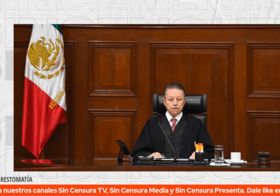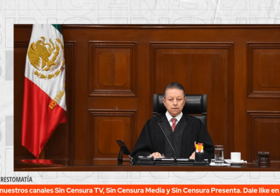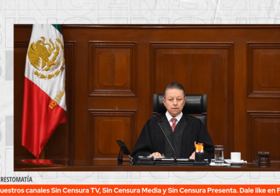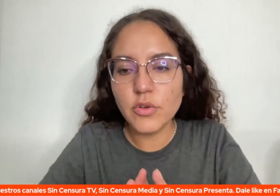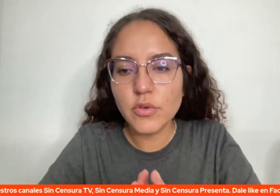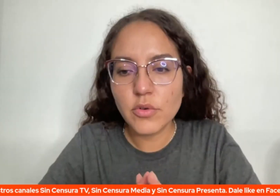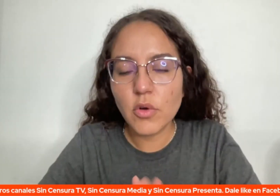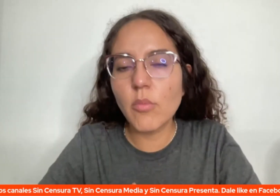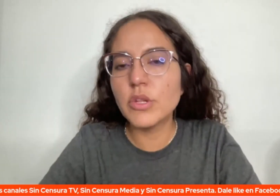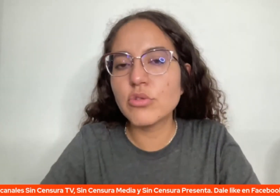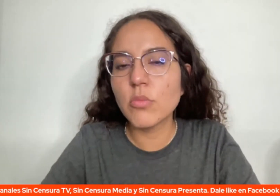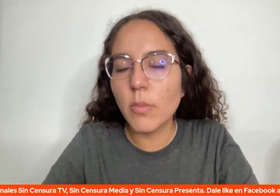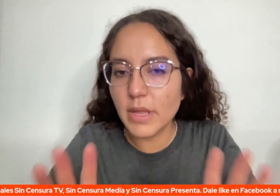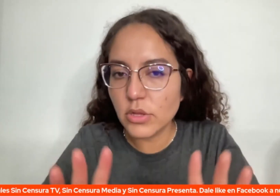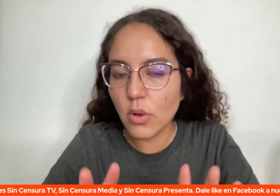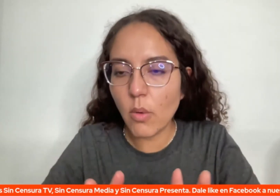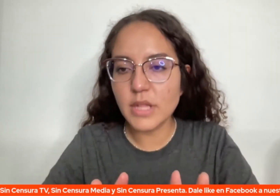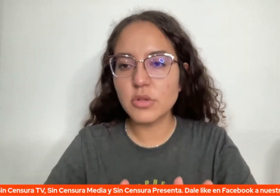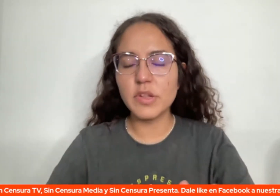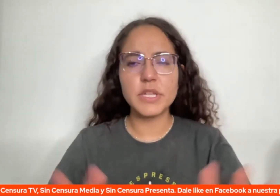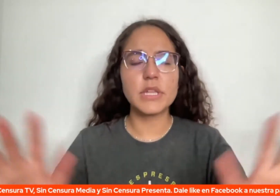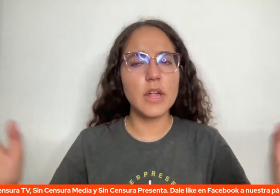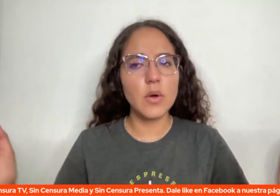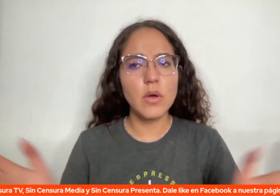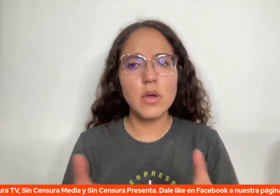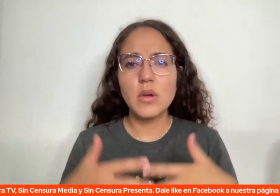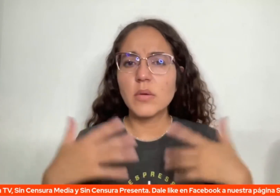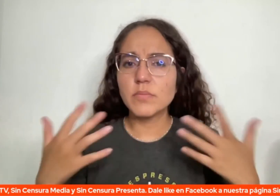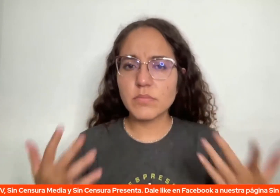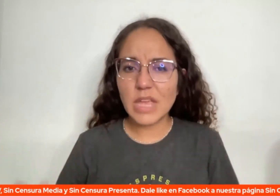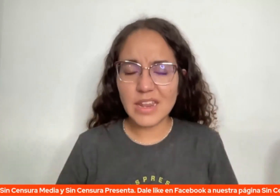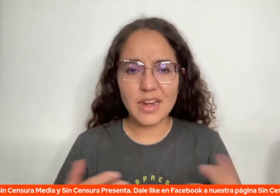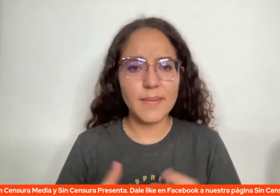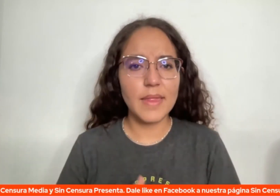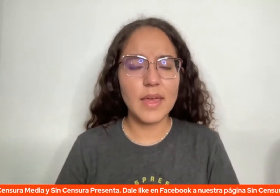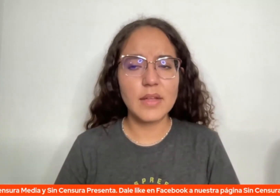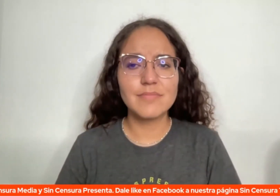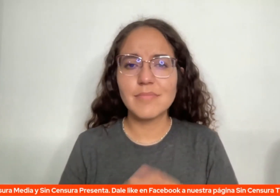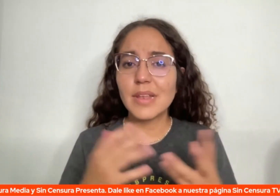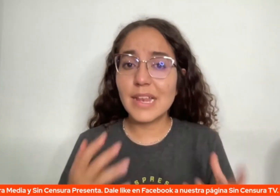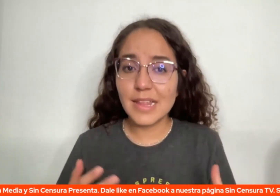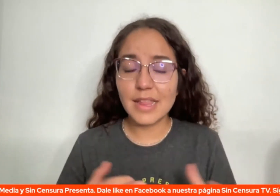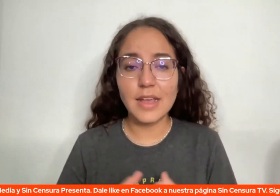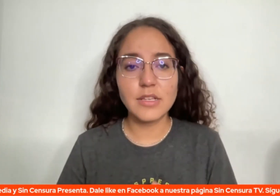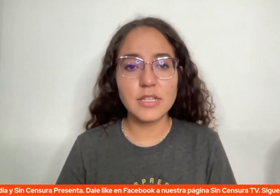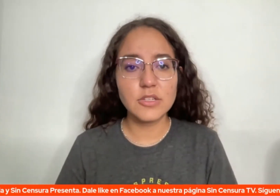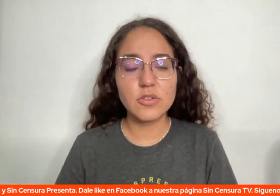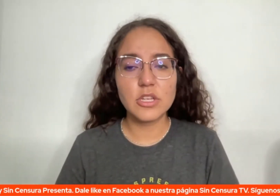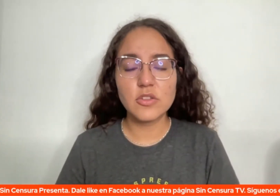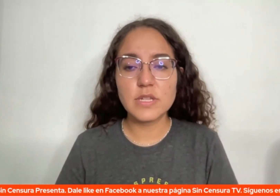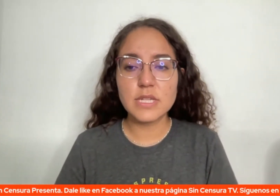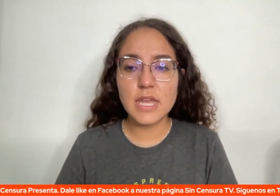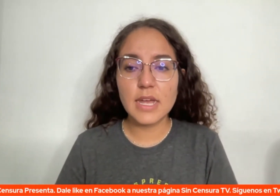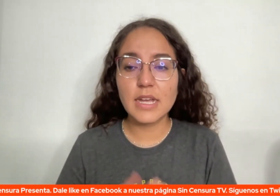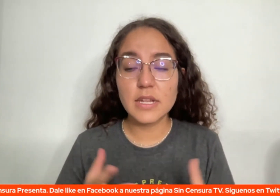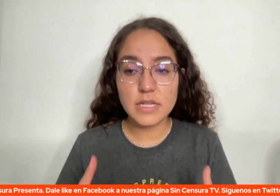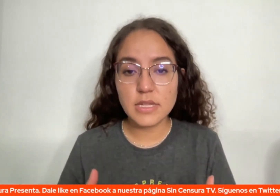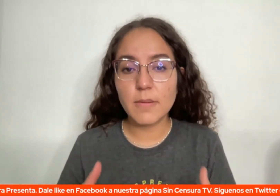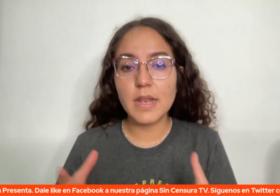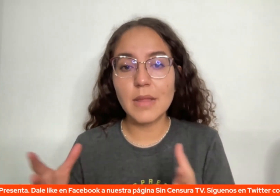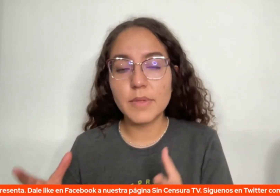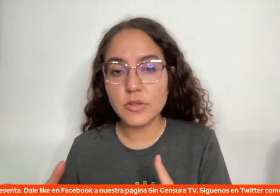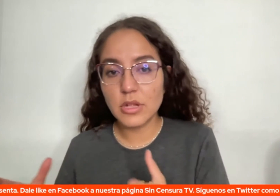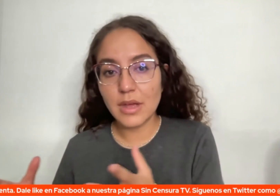la protección, como en su momento lo han solicitado Kenia Rabadán, Lili Téllez, donde ellos decían